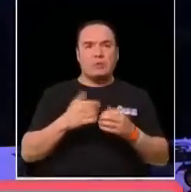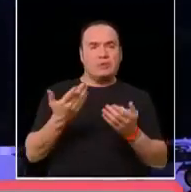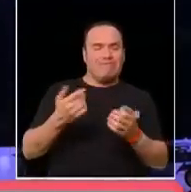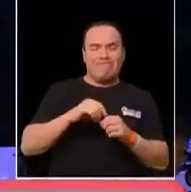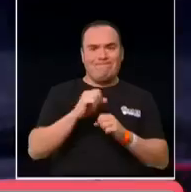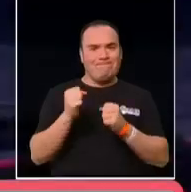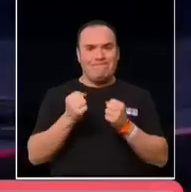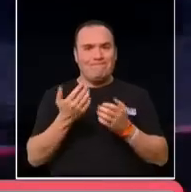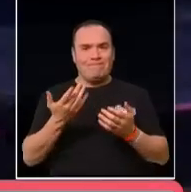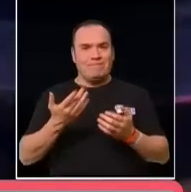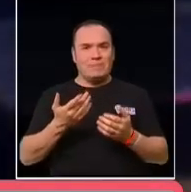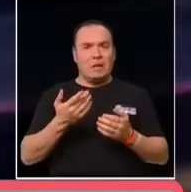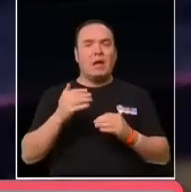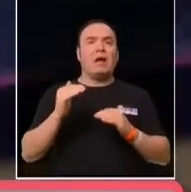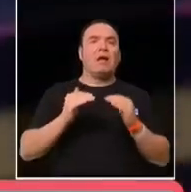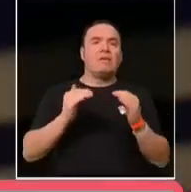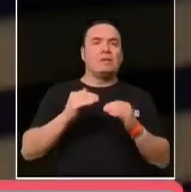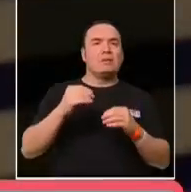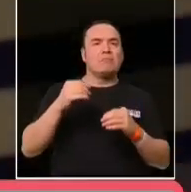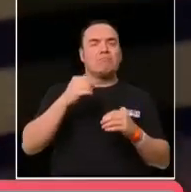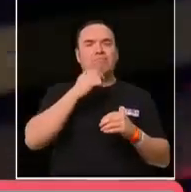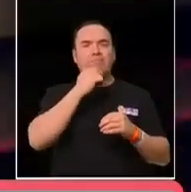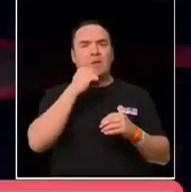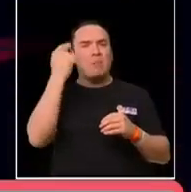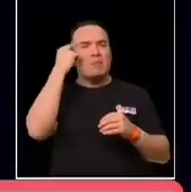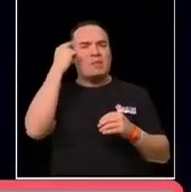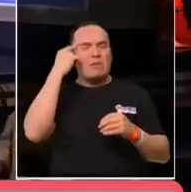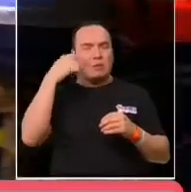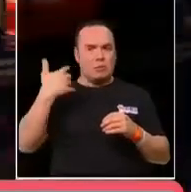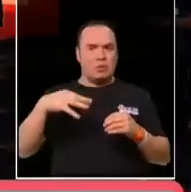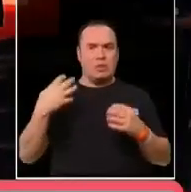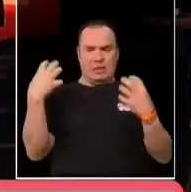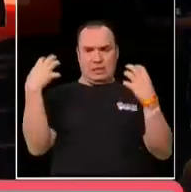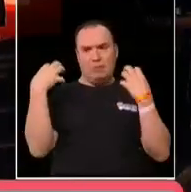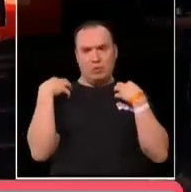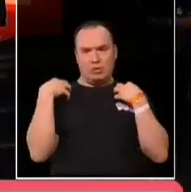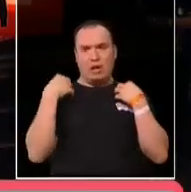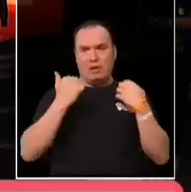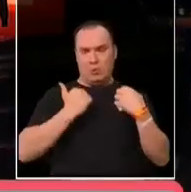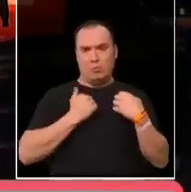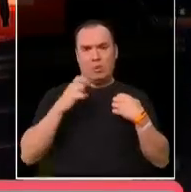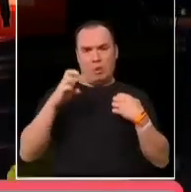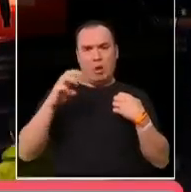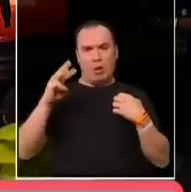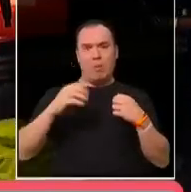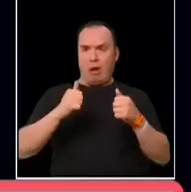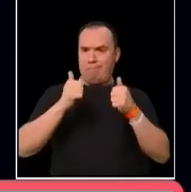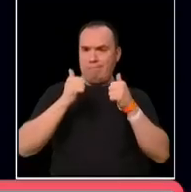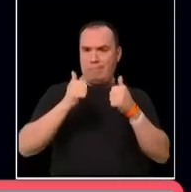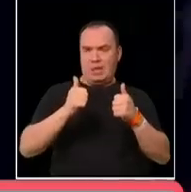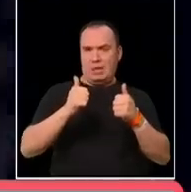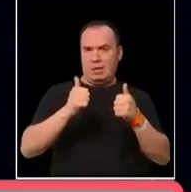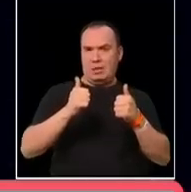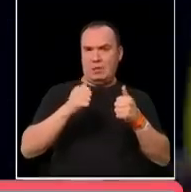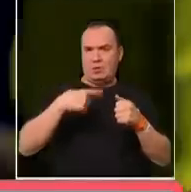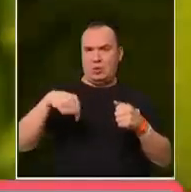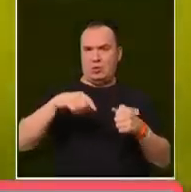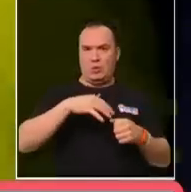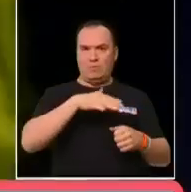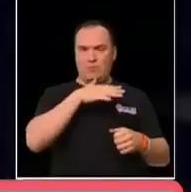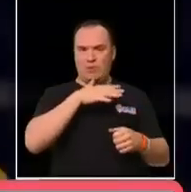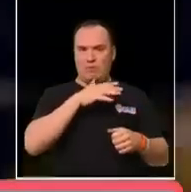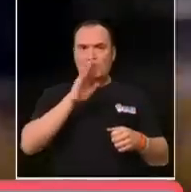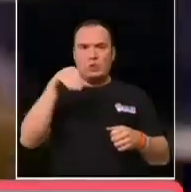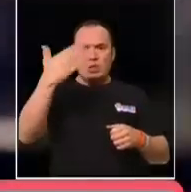Igual tuvimos una especie de pensamiento de querer ser responsables, de que no sabíamos si podía pasar de